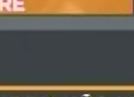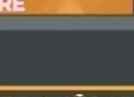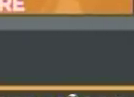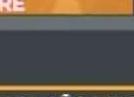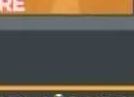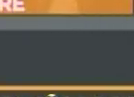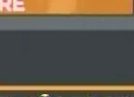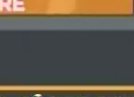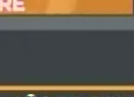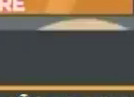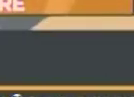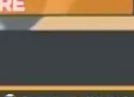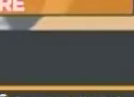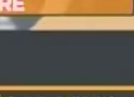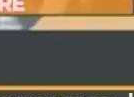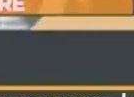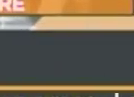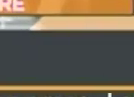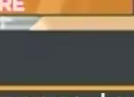Era Carrizales el comandante aquí.